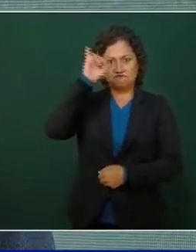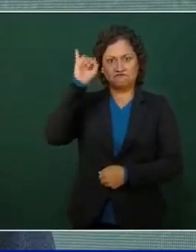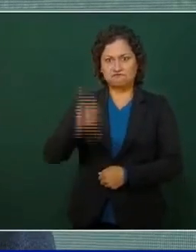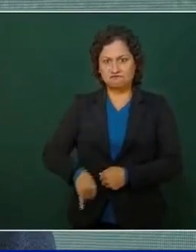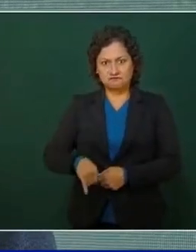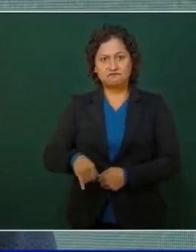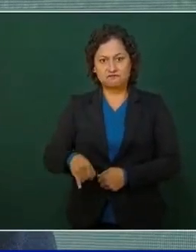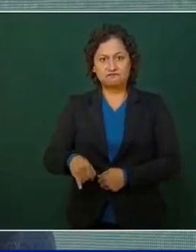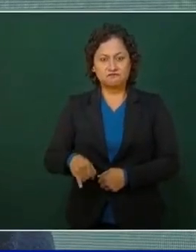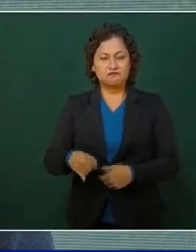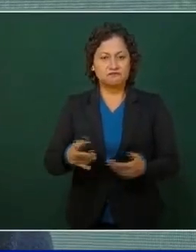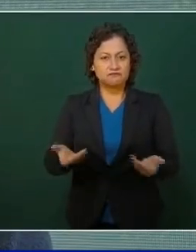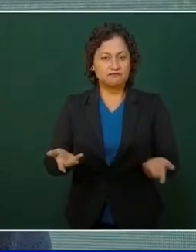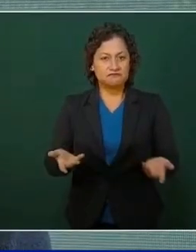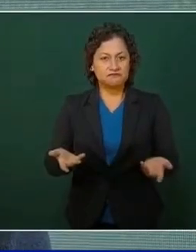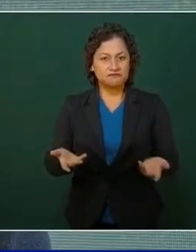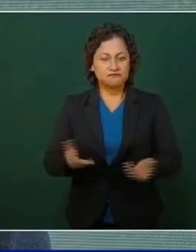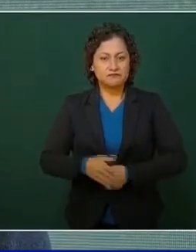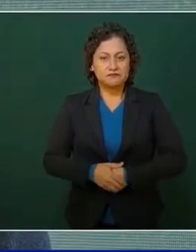había sucedido.